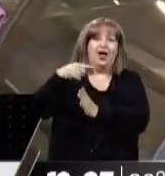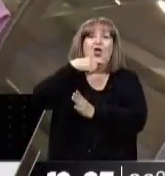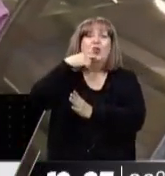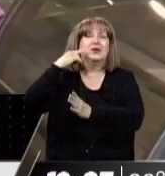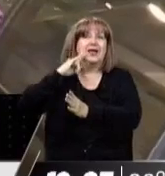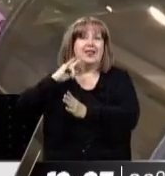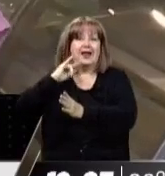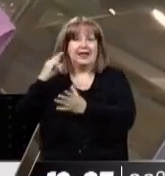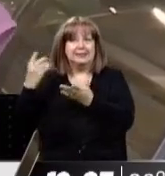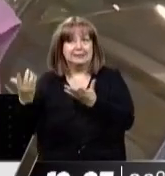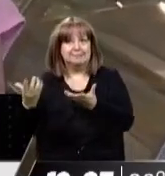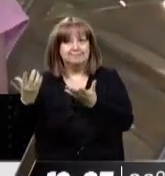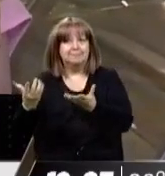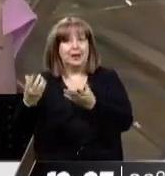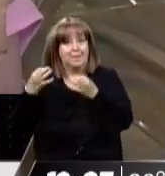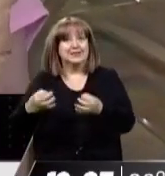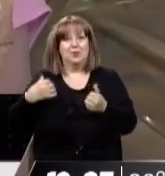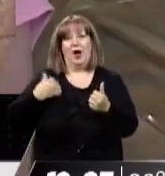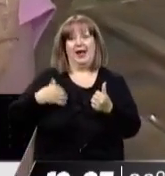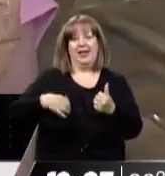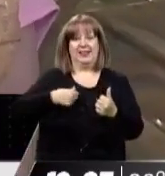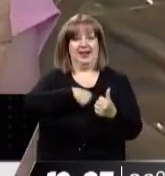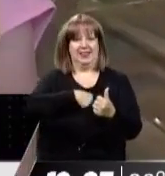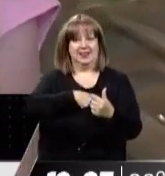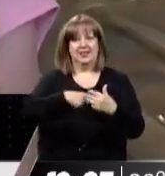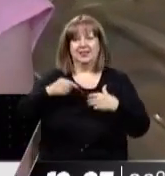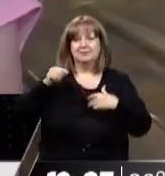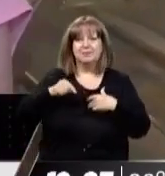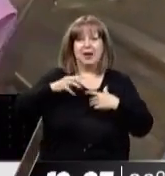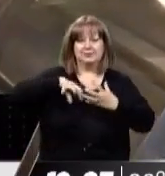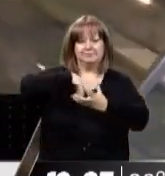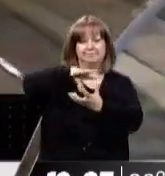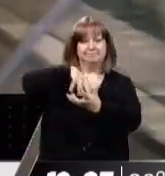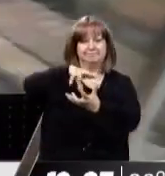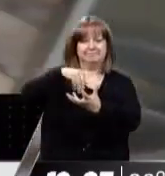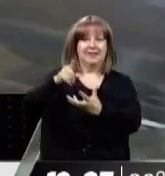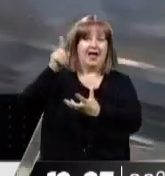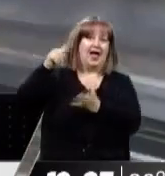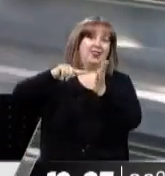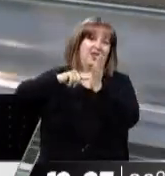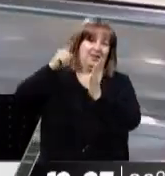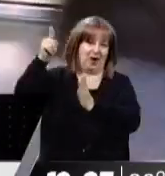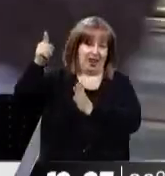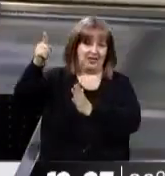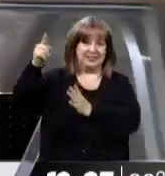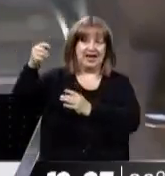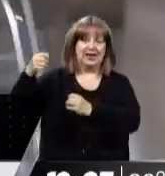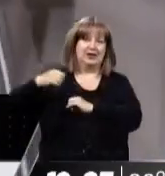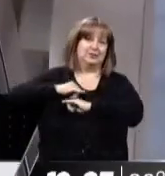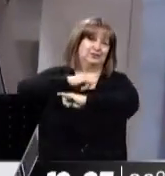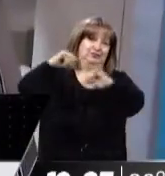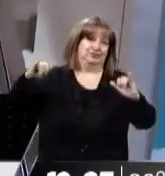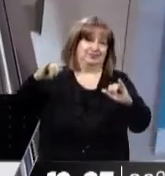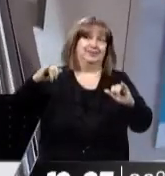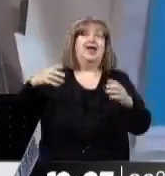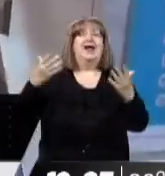leche, que sería el dulce típico de la Argentina, se les ocurrió hacer esta mezcla. Ah, muy bien. A nivel nacional, entonces existen todos los